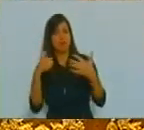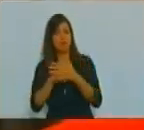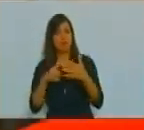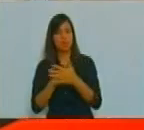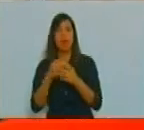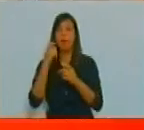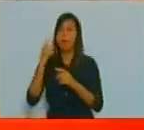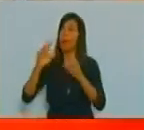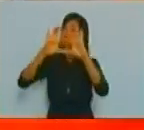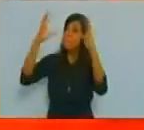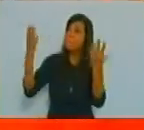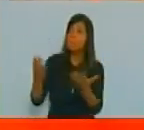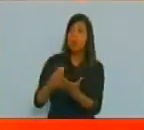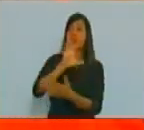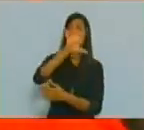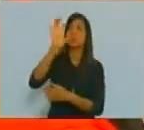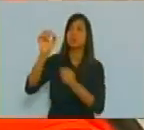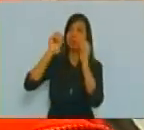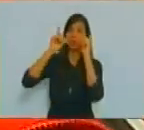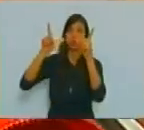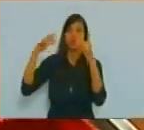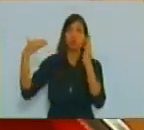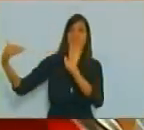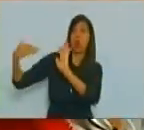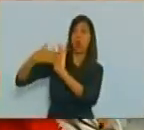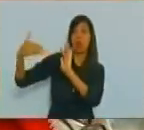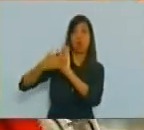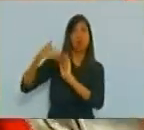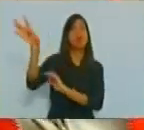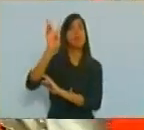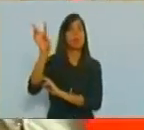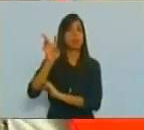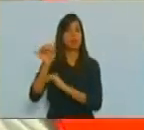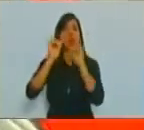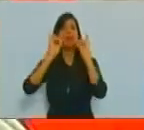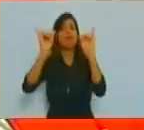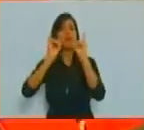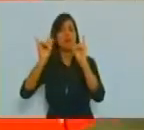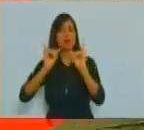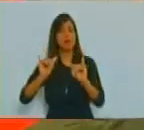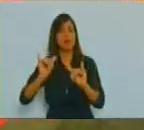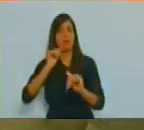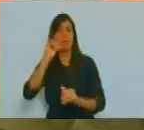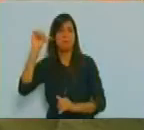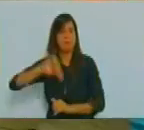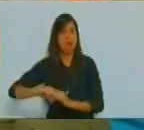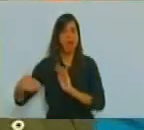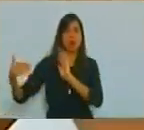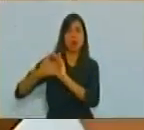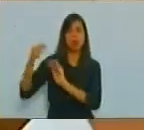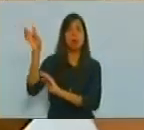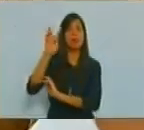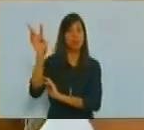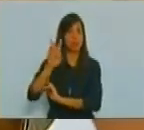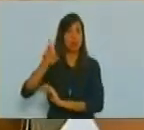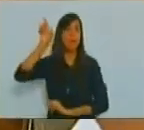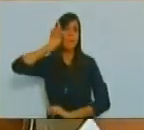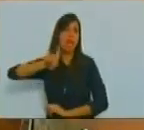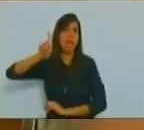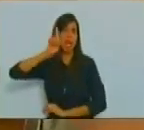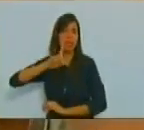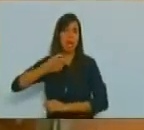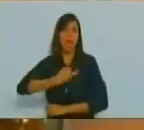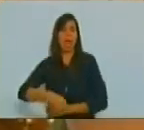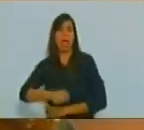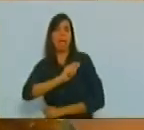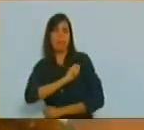internacional el fascismo está arremetiendo en los distintos países vemos en eeuu vemos en españa hace poco